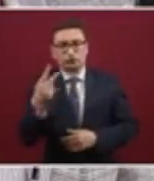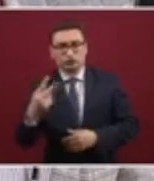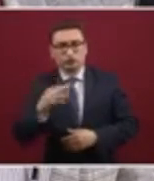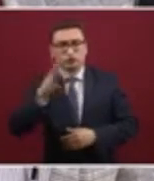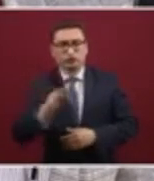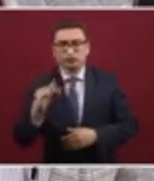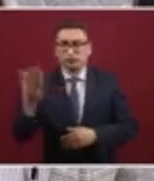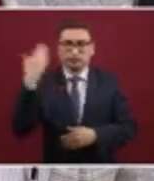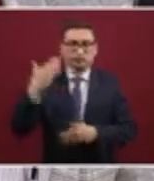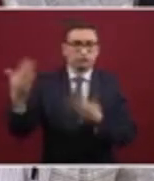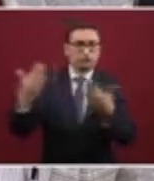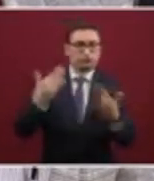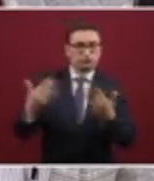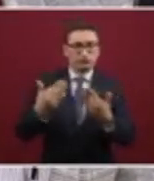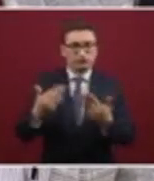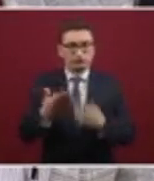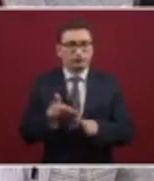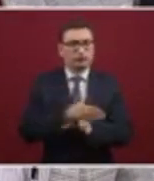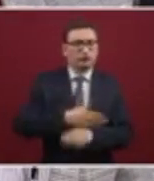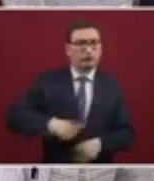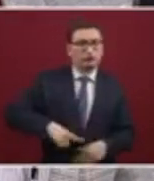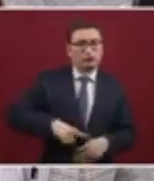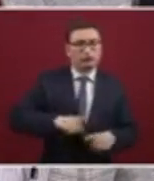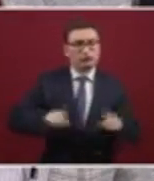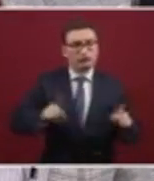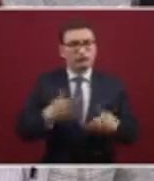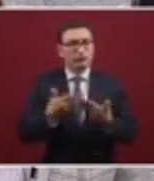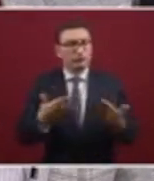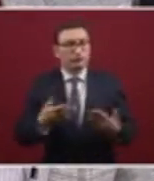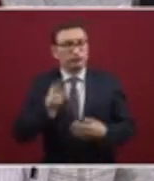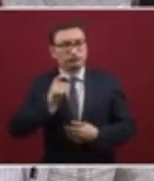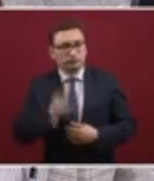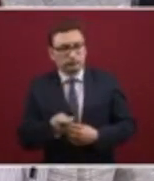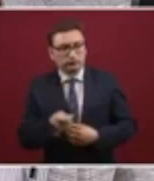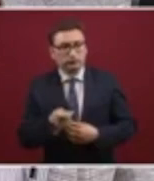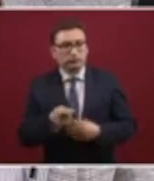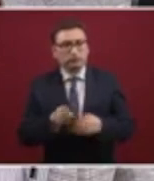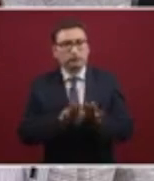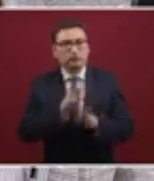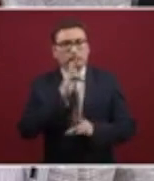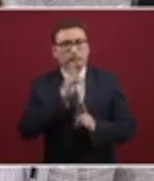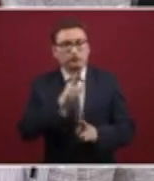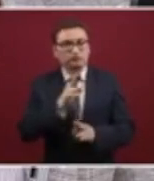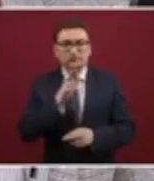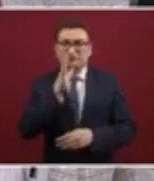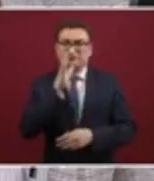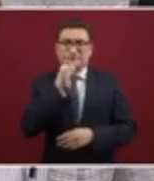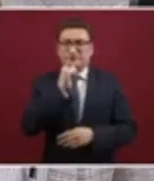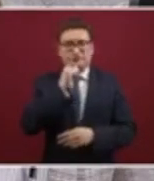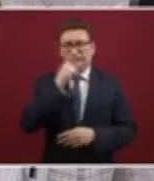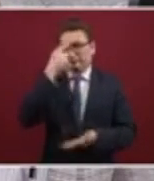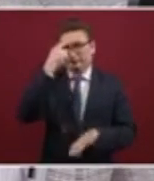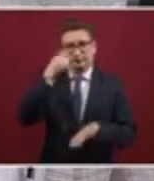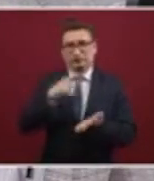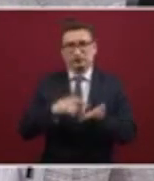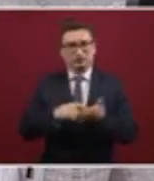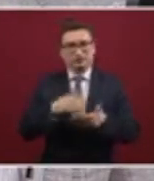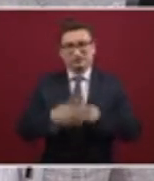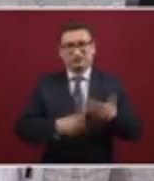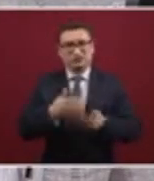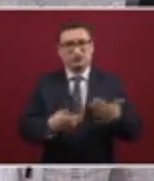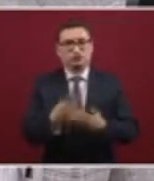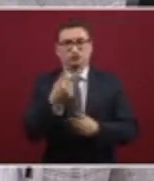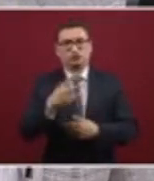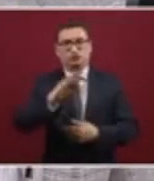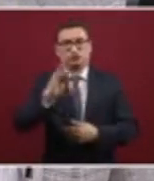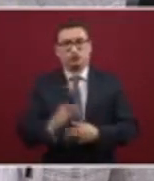al trimestre inmediato anterior. Esto daría, con ese resultado es casi imposible que se logre el crecimiento de